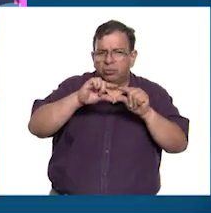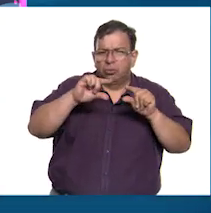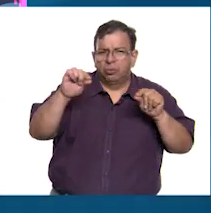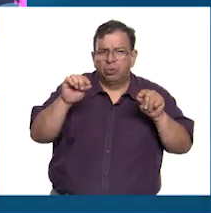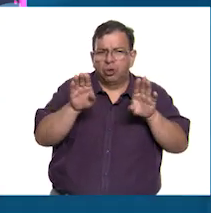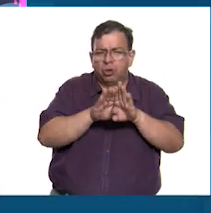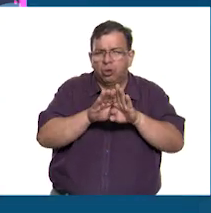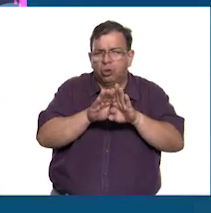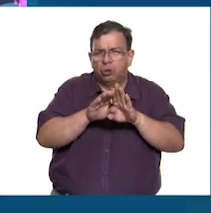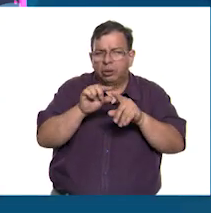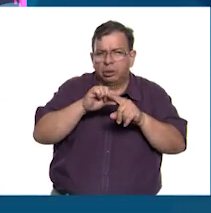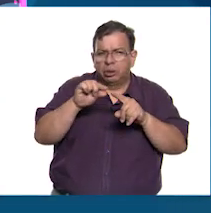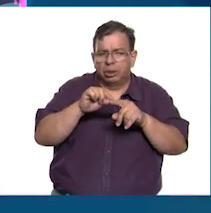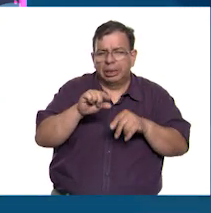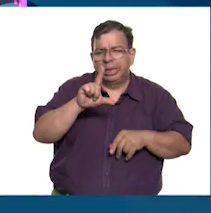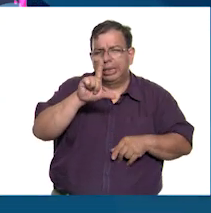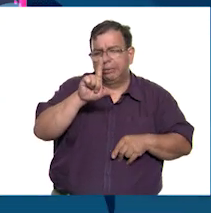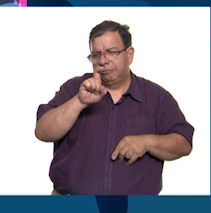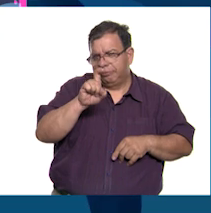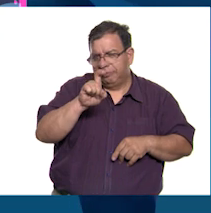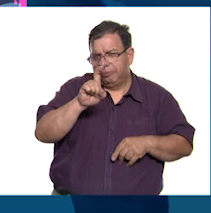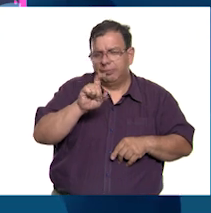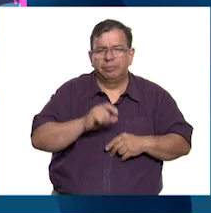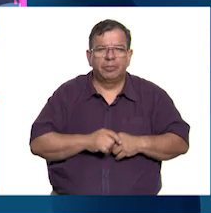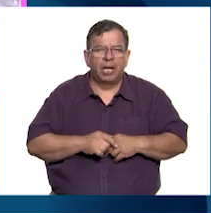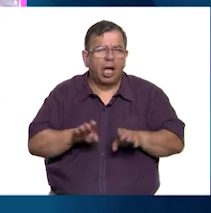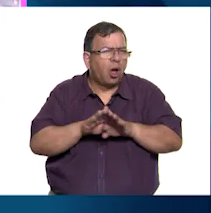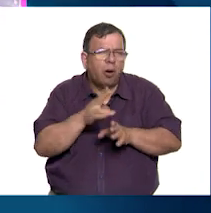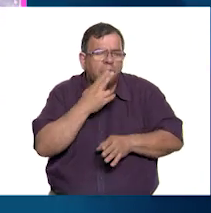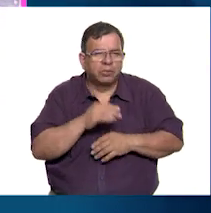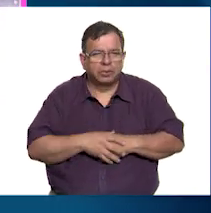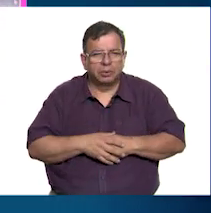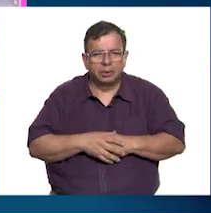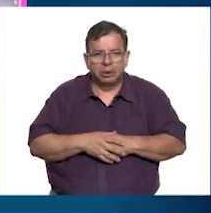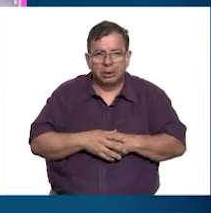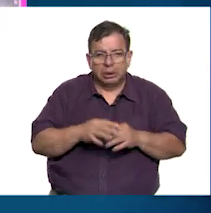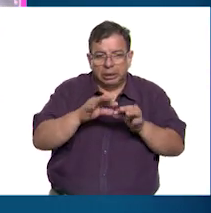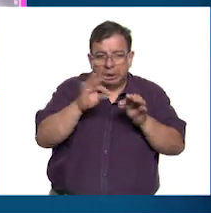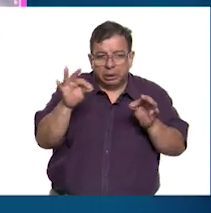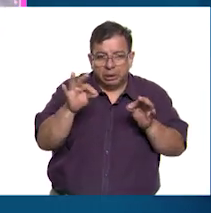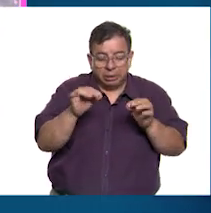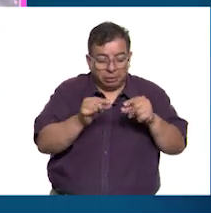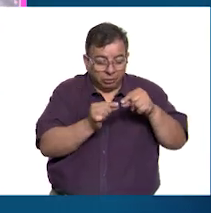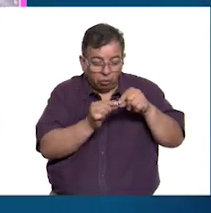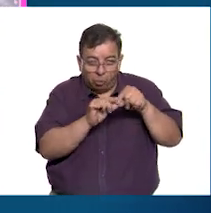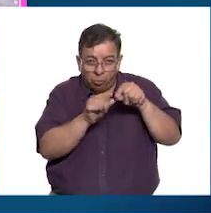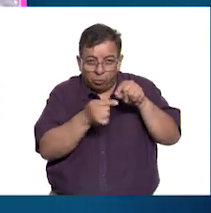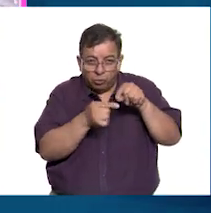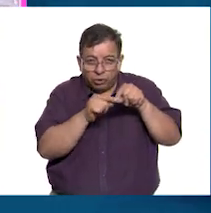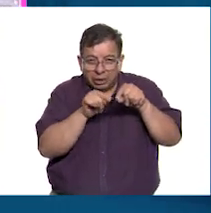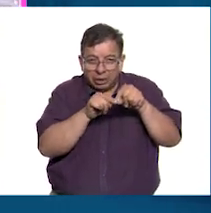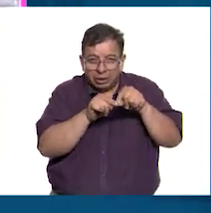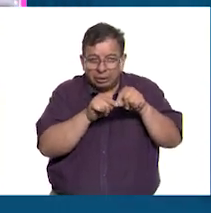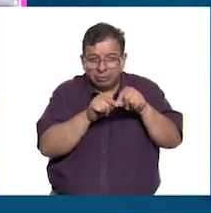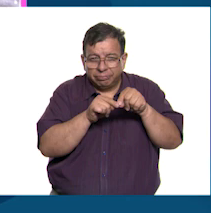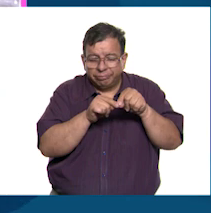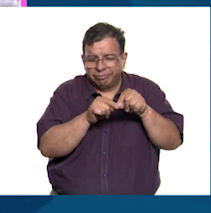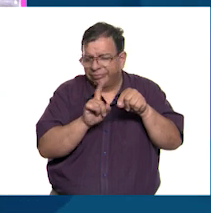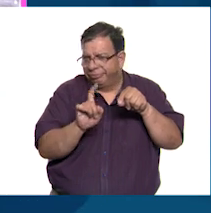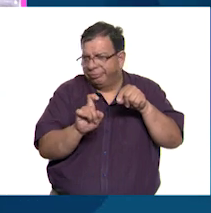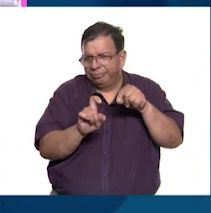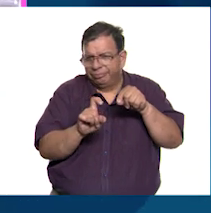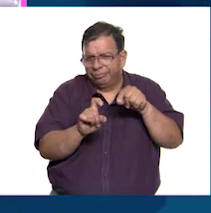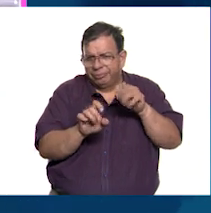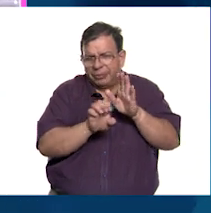conocen como termómetros líquidos. ¿Cómo funcionan? Tenemos un pequeño bulbo lleno de algún líquido,